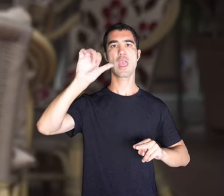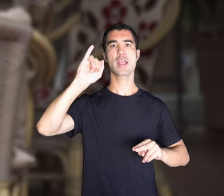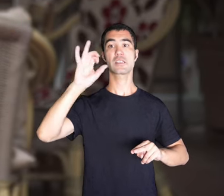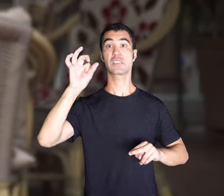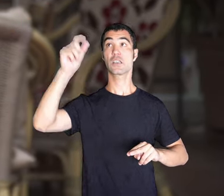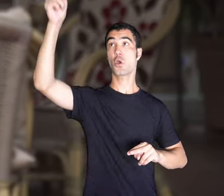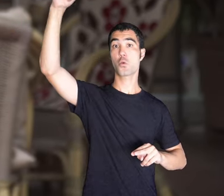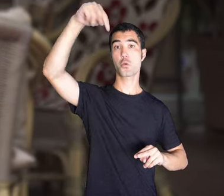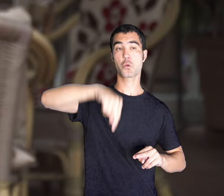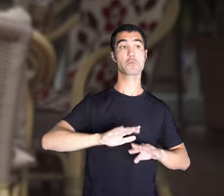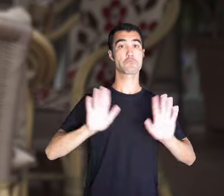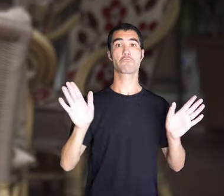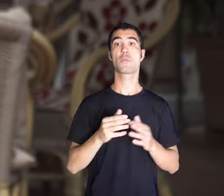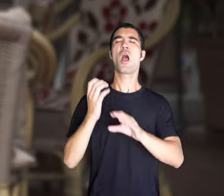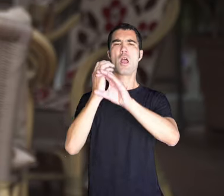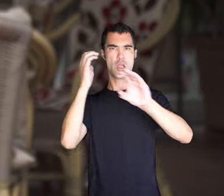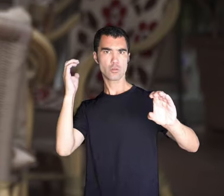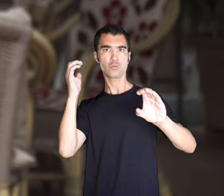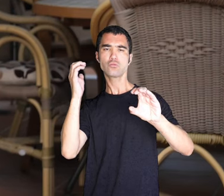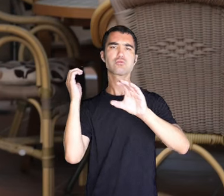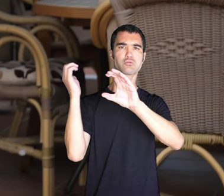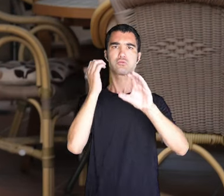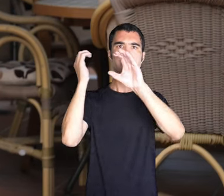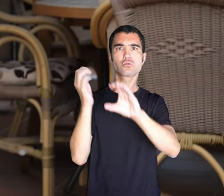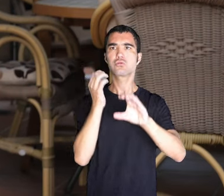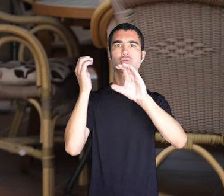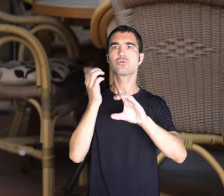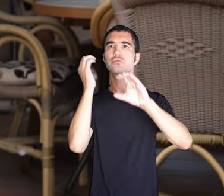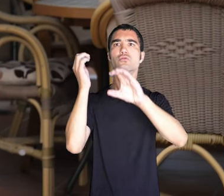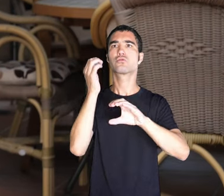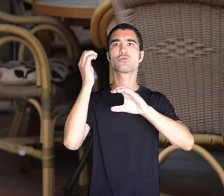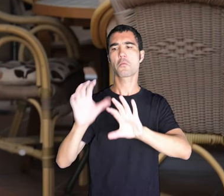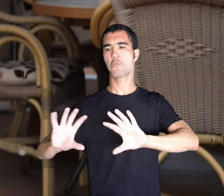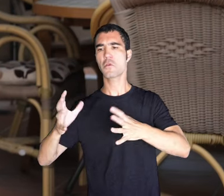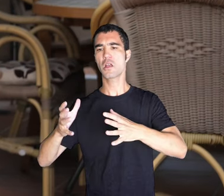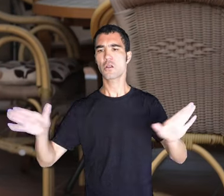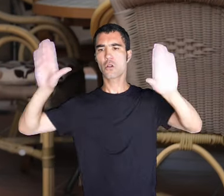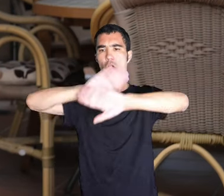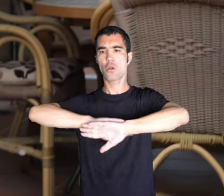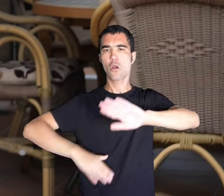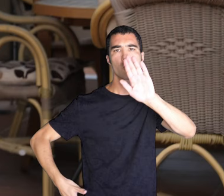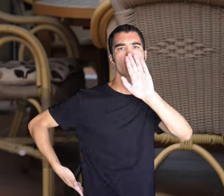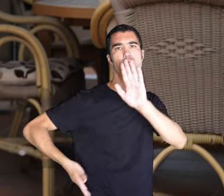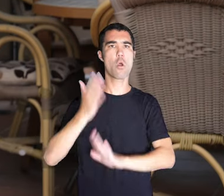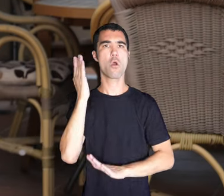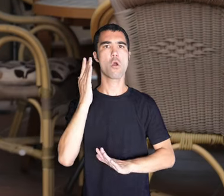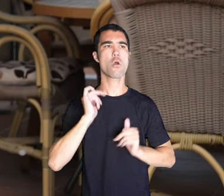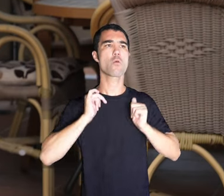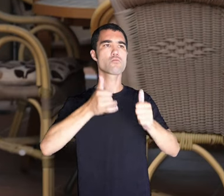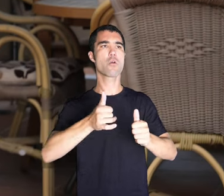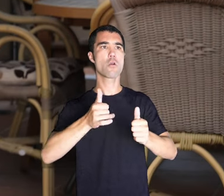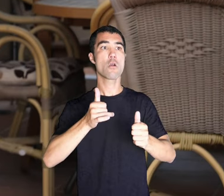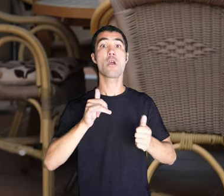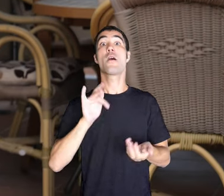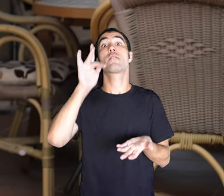Y ya está. En autobús. Salimos un miércoles por la noche. Hemos llegado